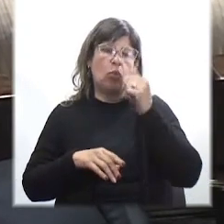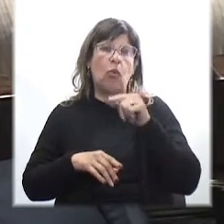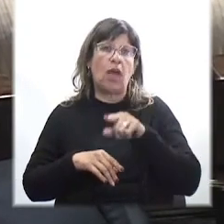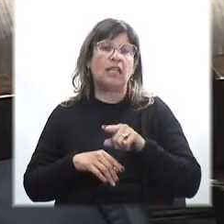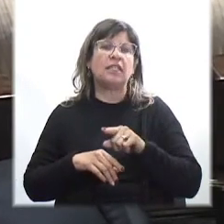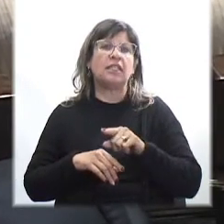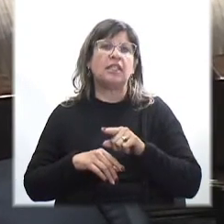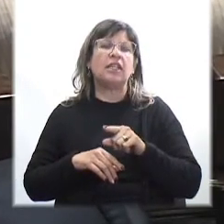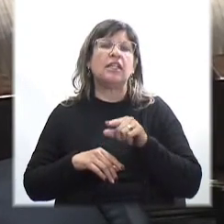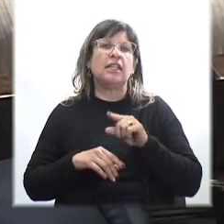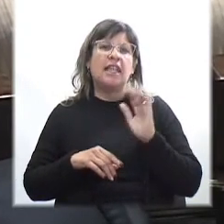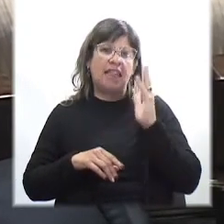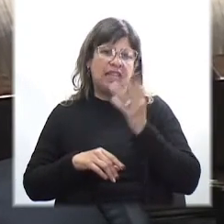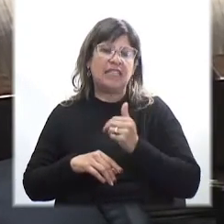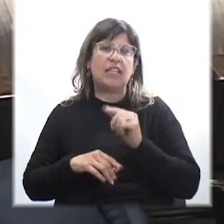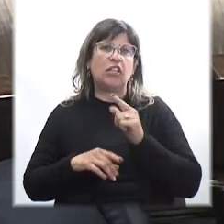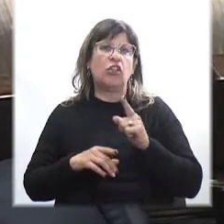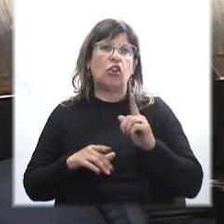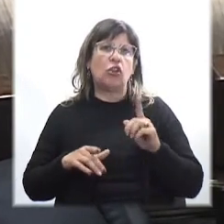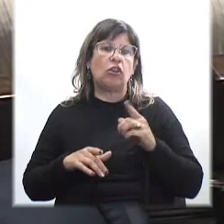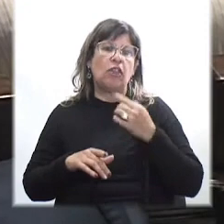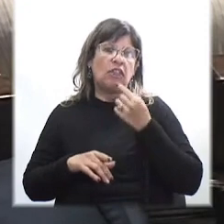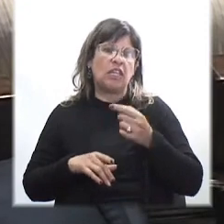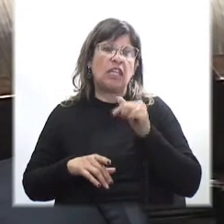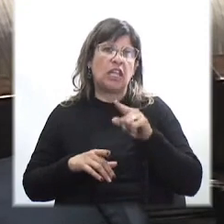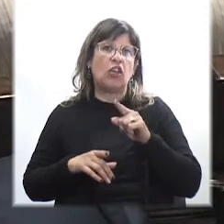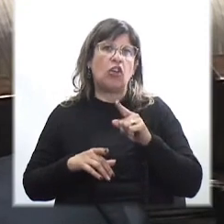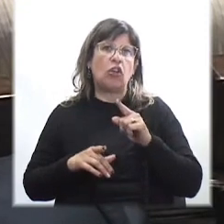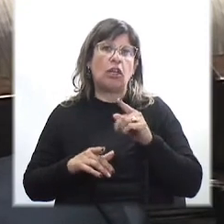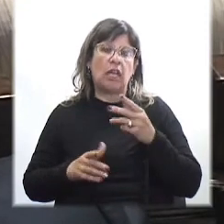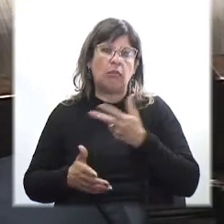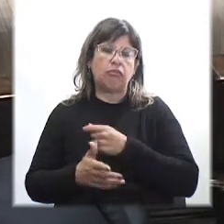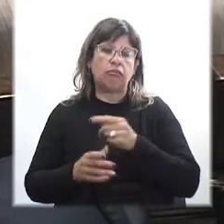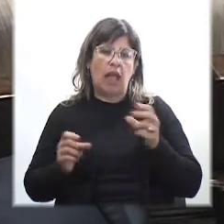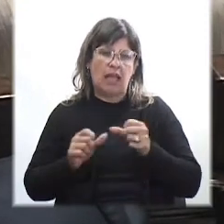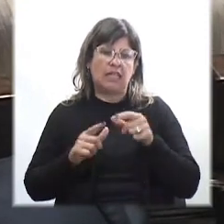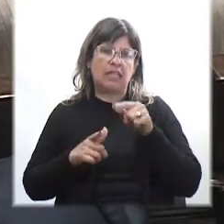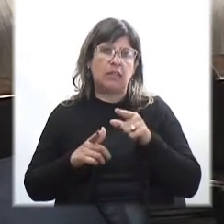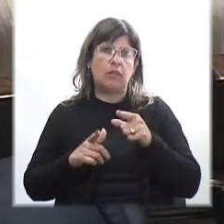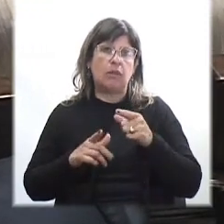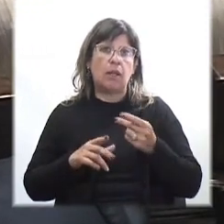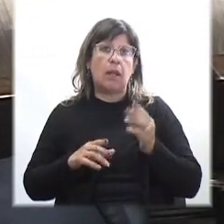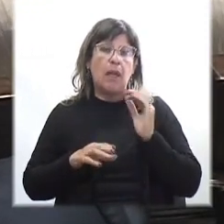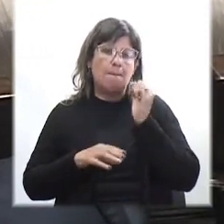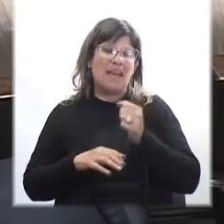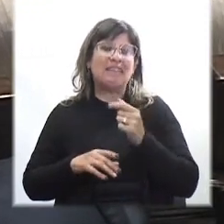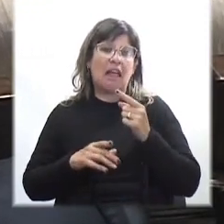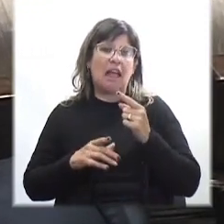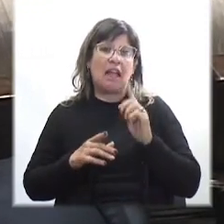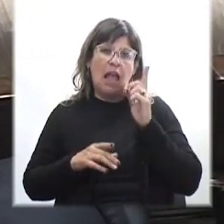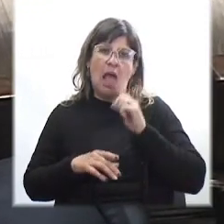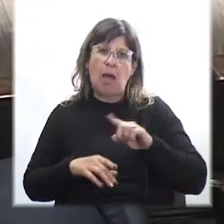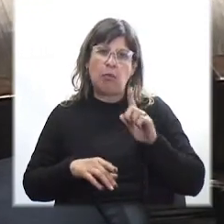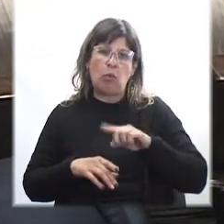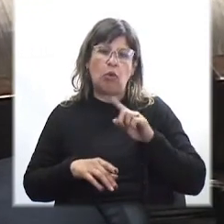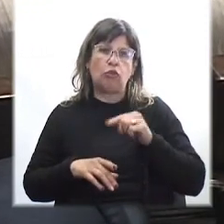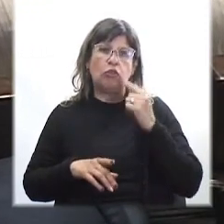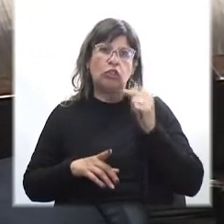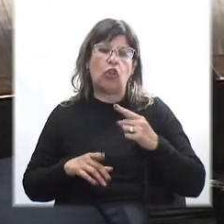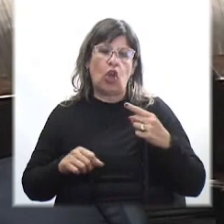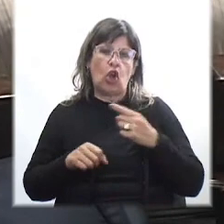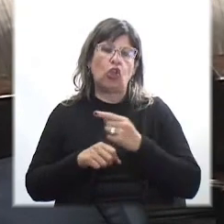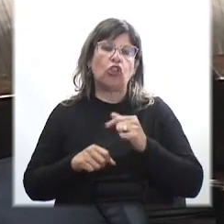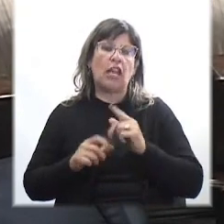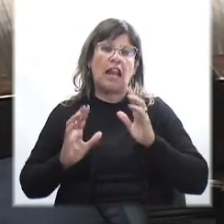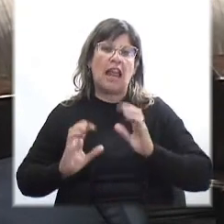Médica del Interior coincidieron en expresar que la eutanasia activa, el matar intencionalmente, es contraria a la ética